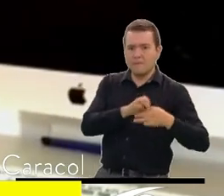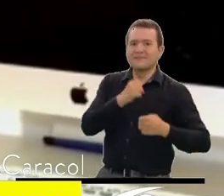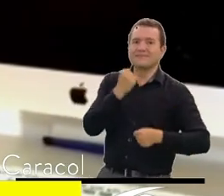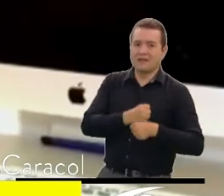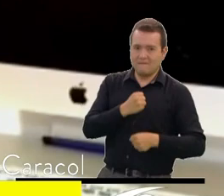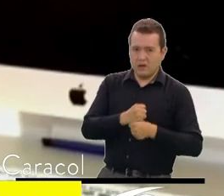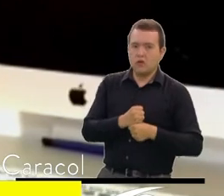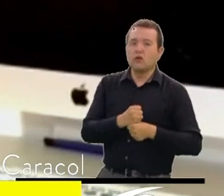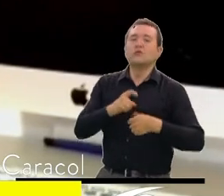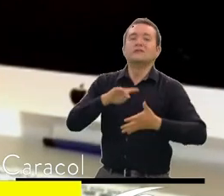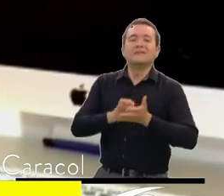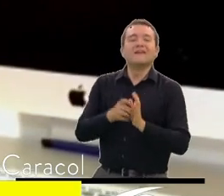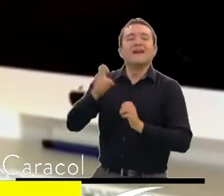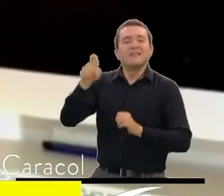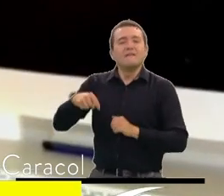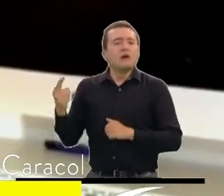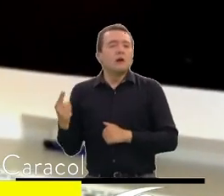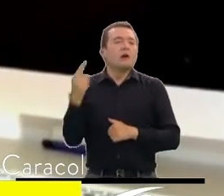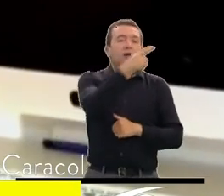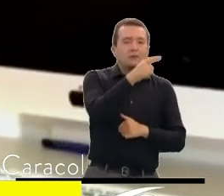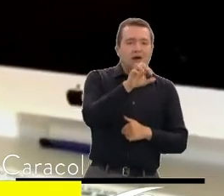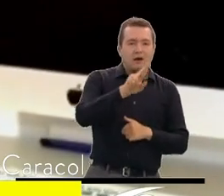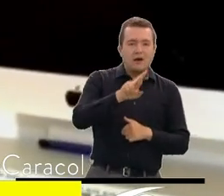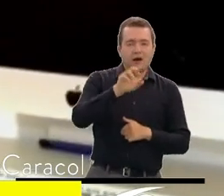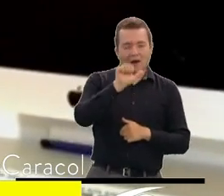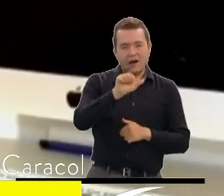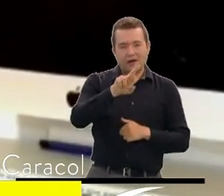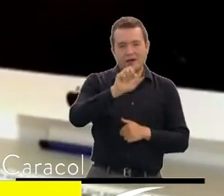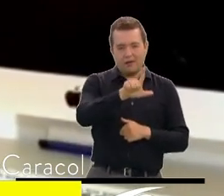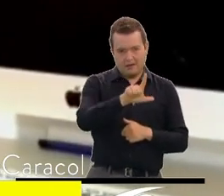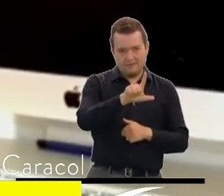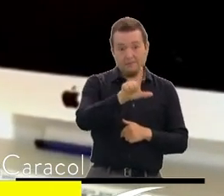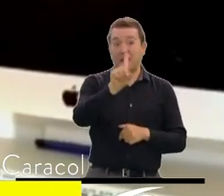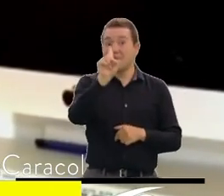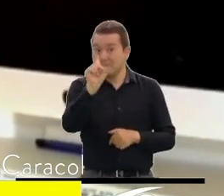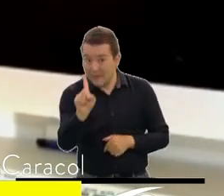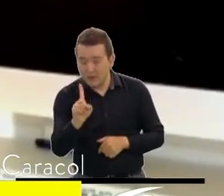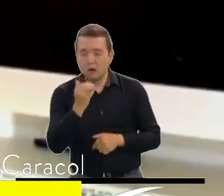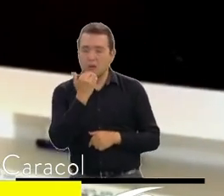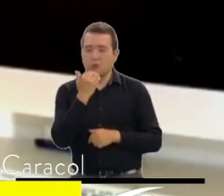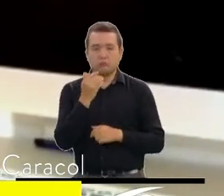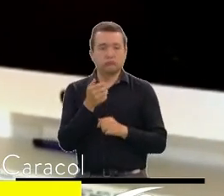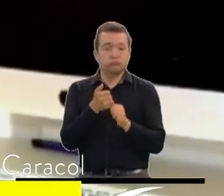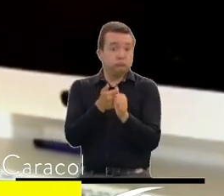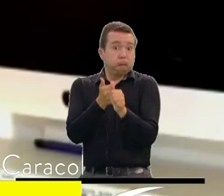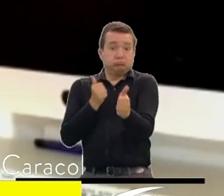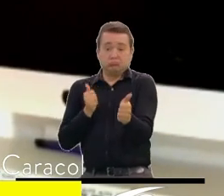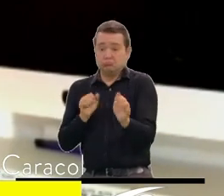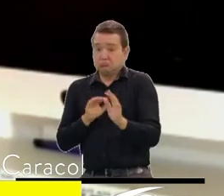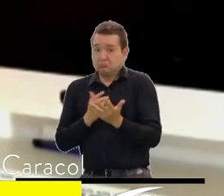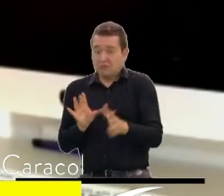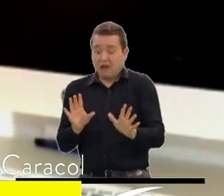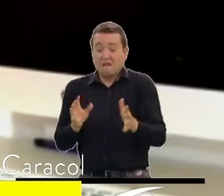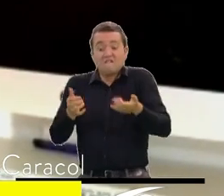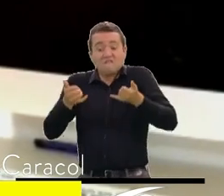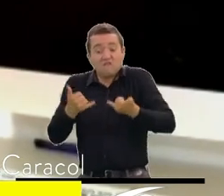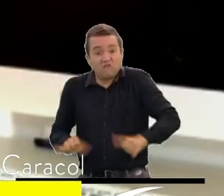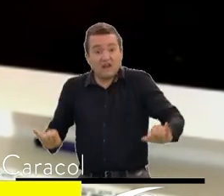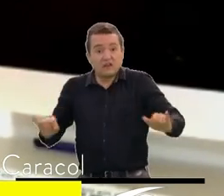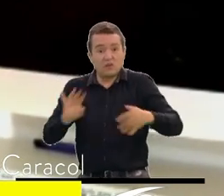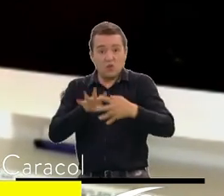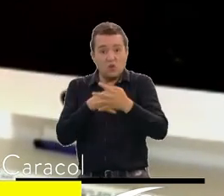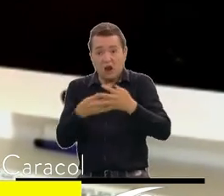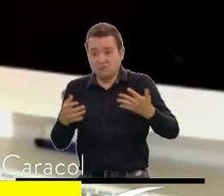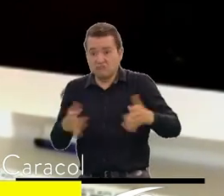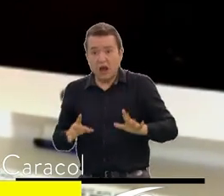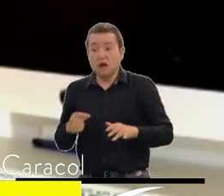deberá recurrir a su ARL. Por el contrario, si el señor teletrabajador, estando fuera de su horario laboral, sufre un accidente